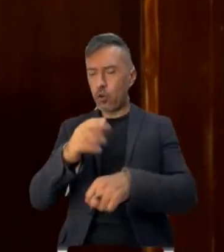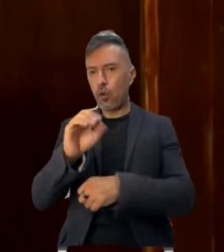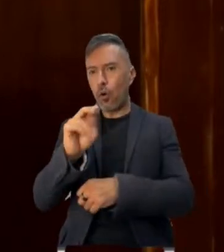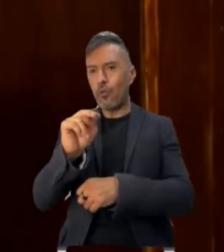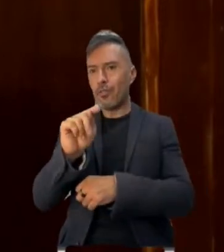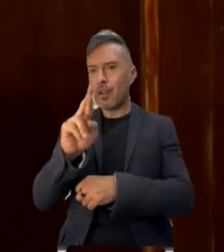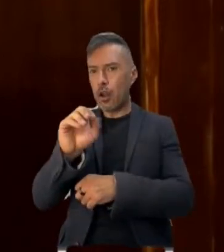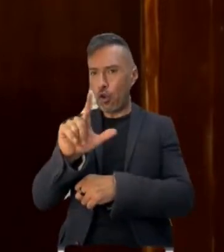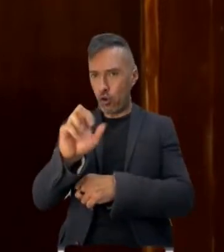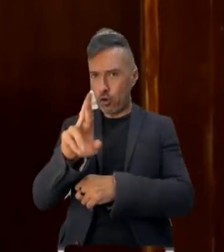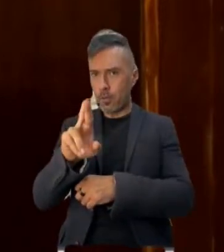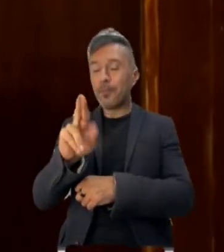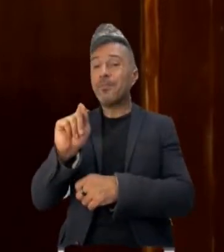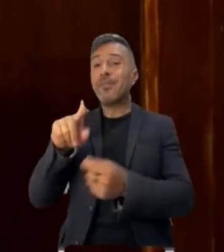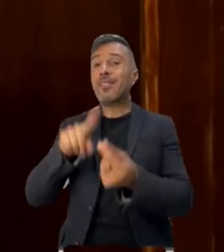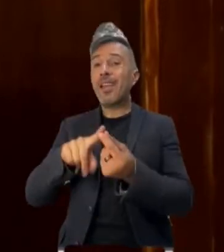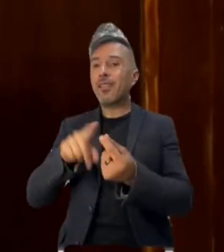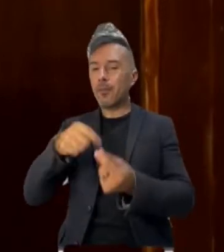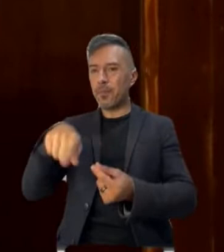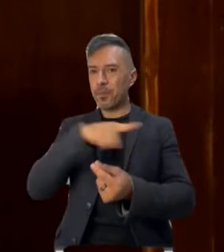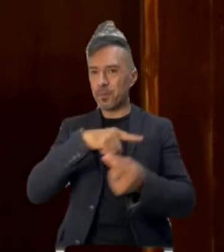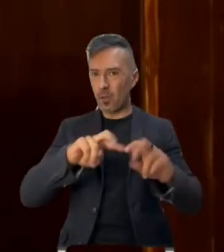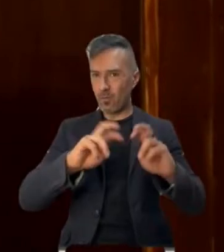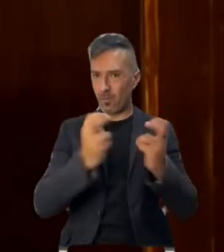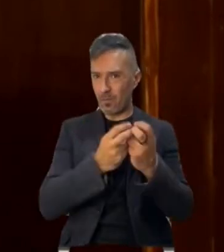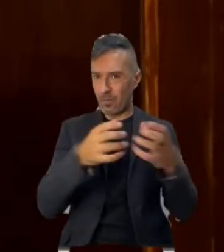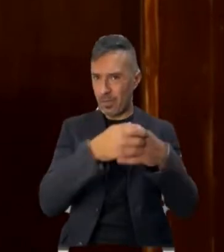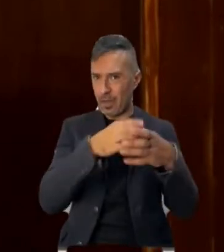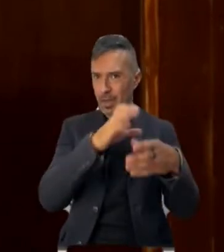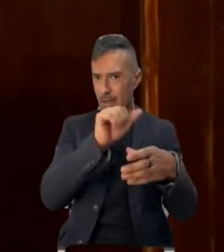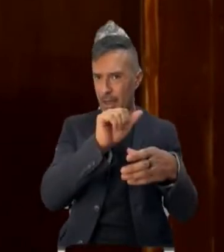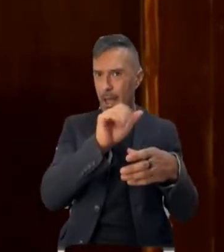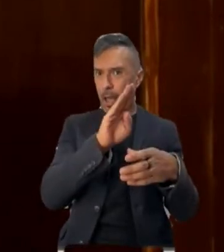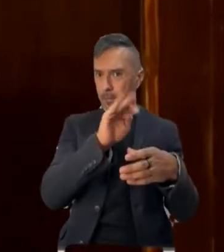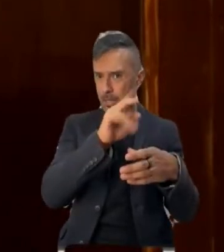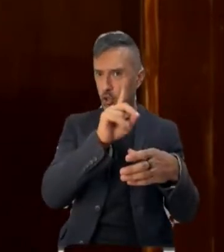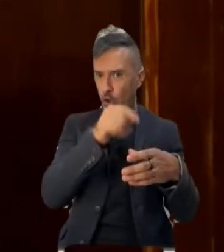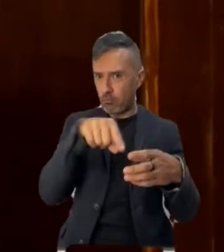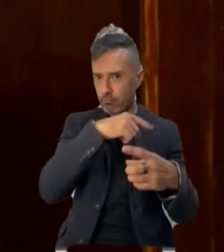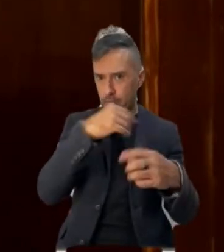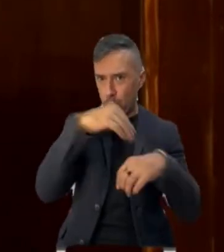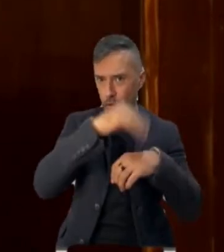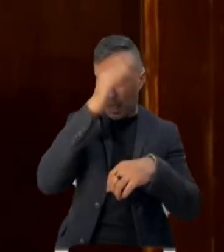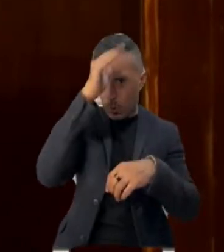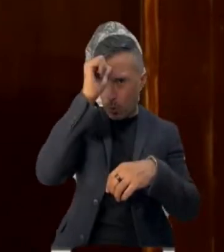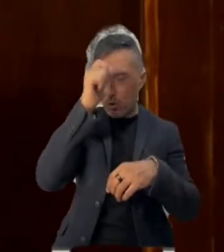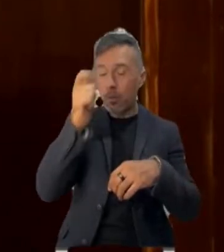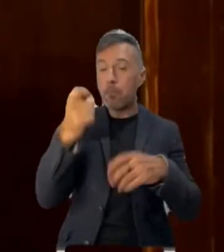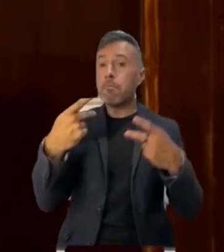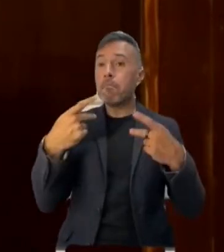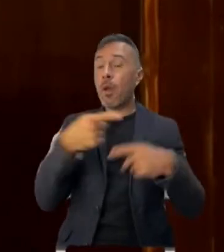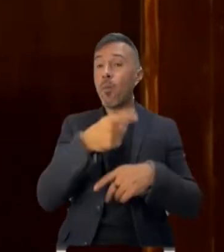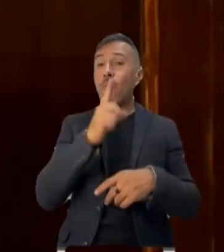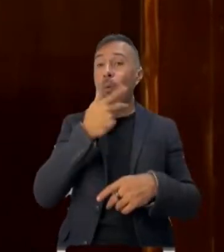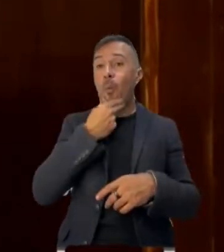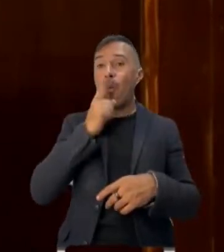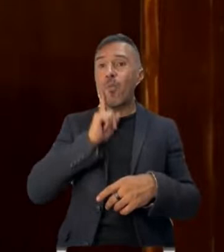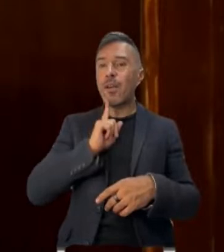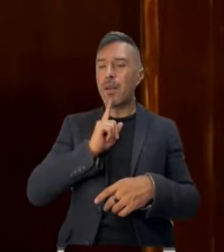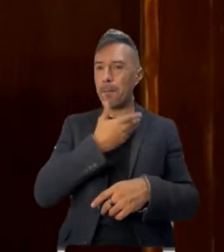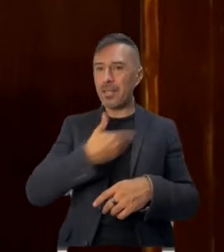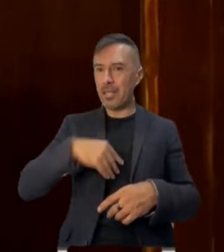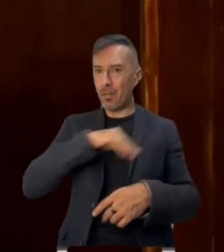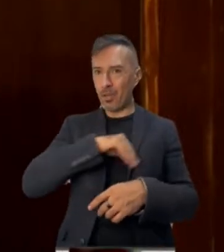por acuerdo de cabildo de entre una terna de ciudadanas y ciudadanos propuestos por la presidenta o presidente municipal y